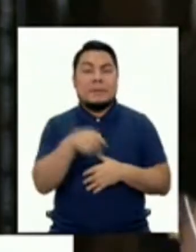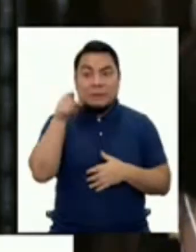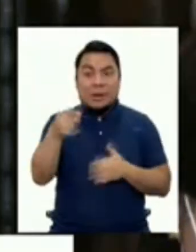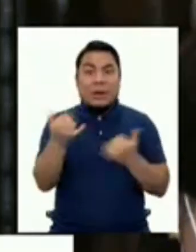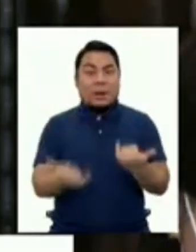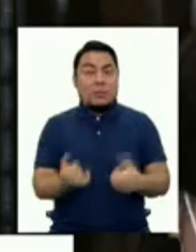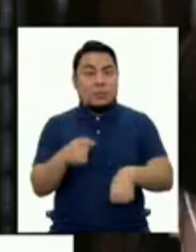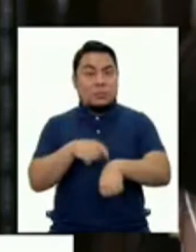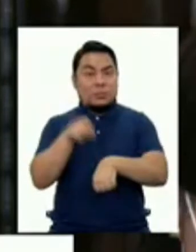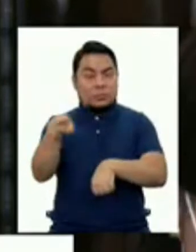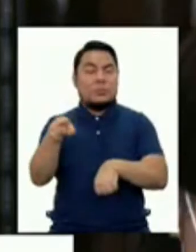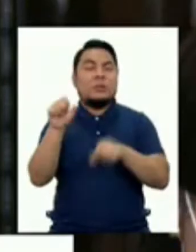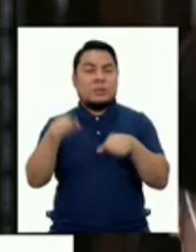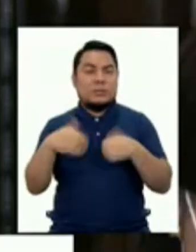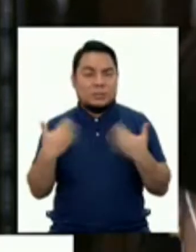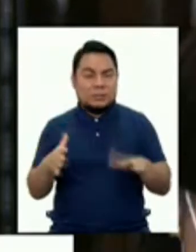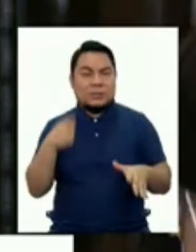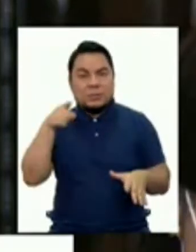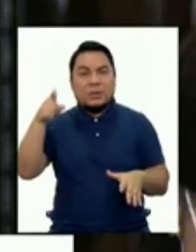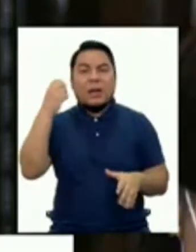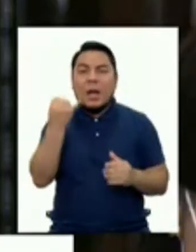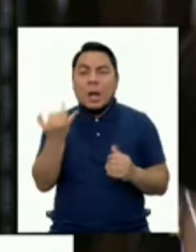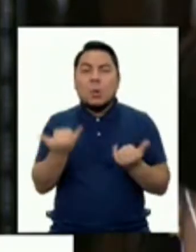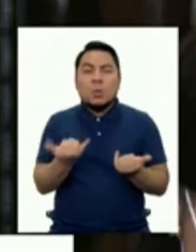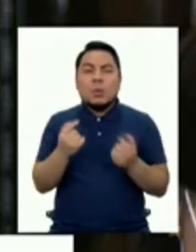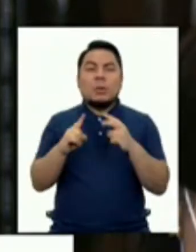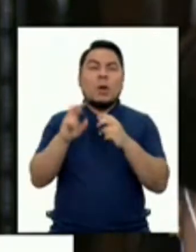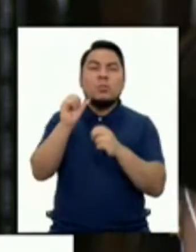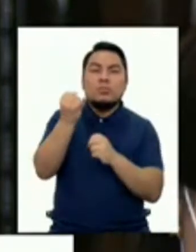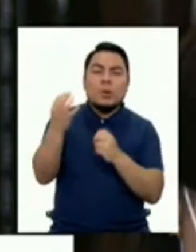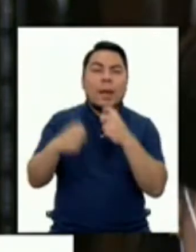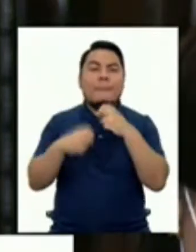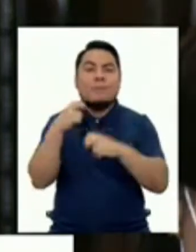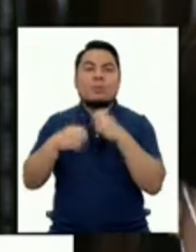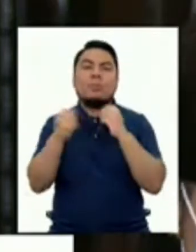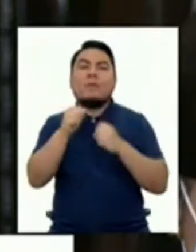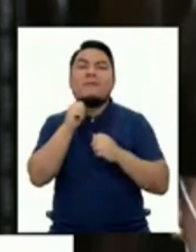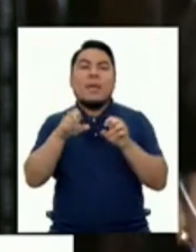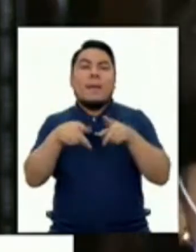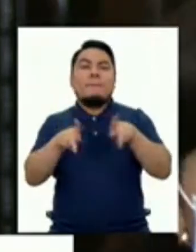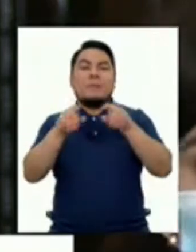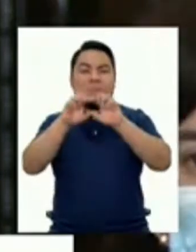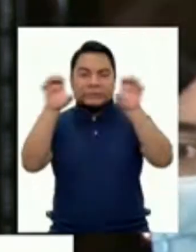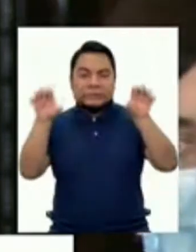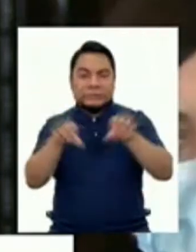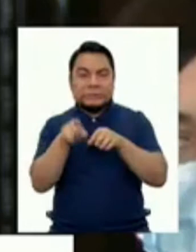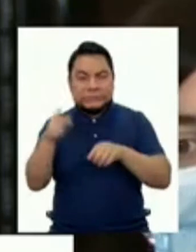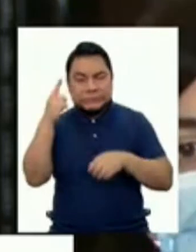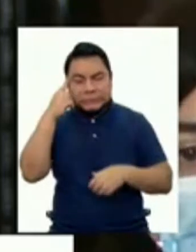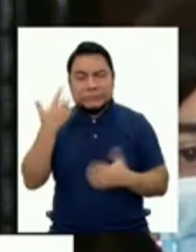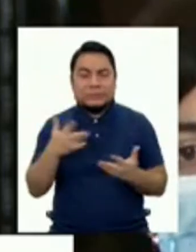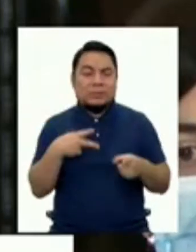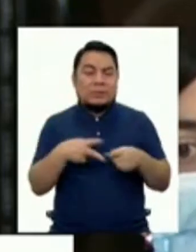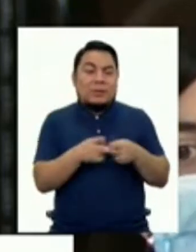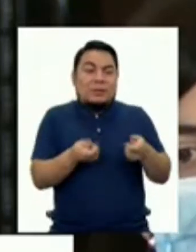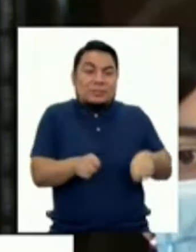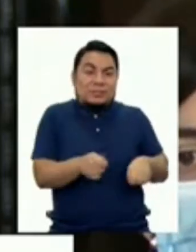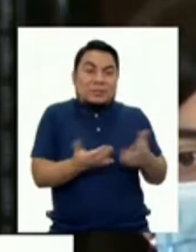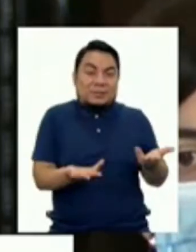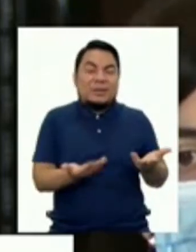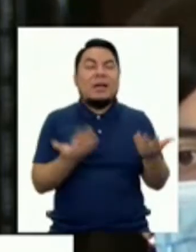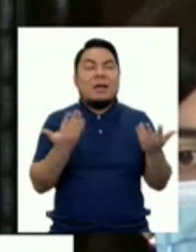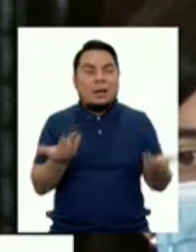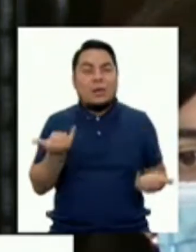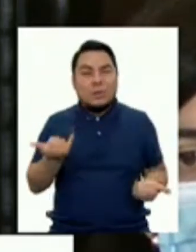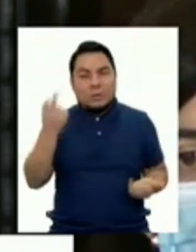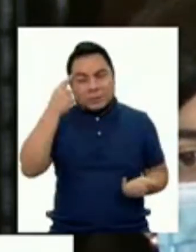este momento se estaban viendo con algunos problemas, toda vez que también sus permisos dentro de esta cuarentena habrían quedado suspendidos. Lo que se